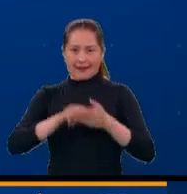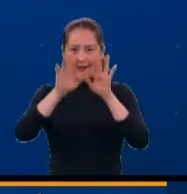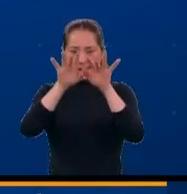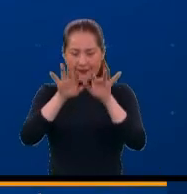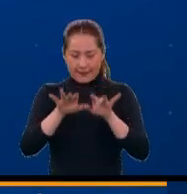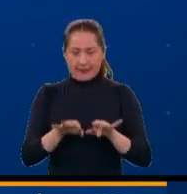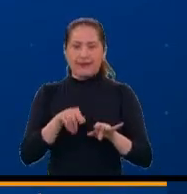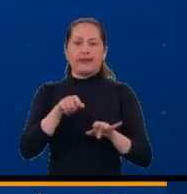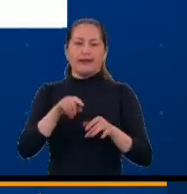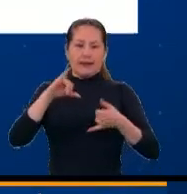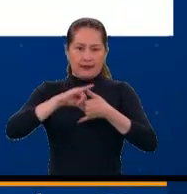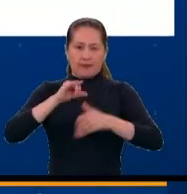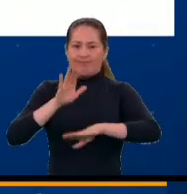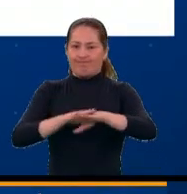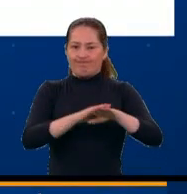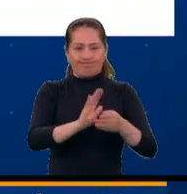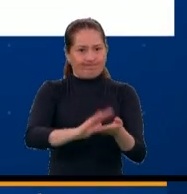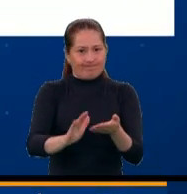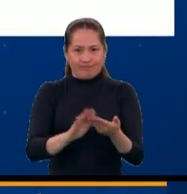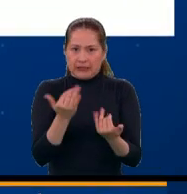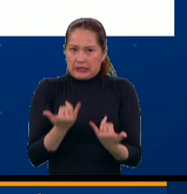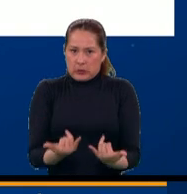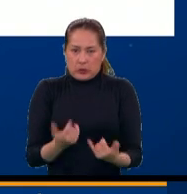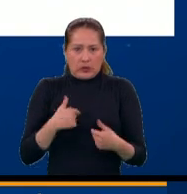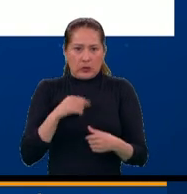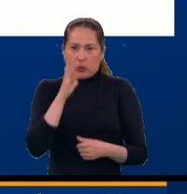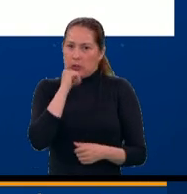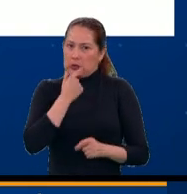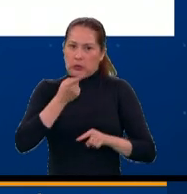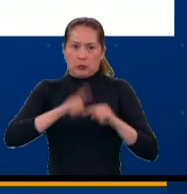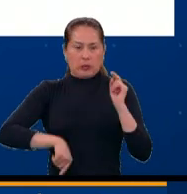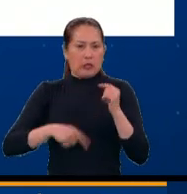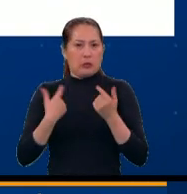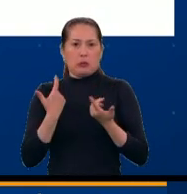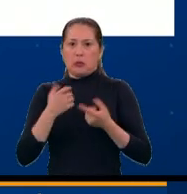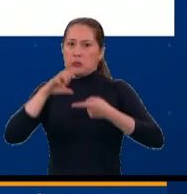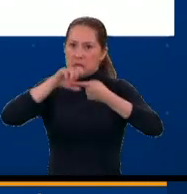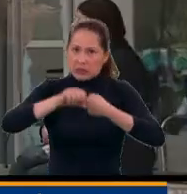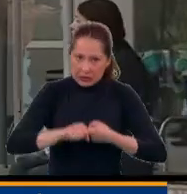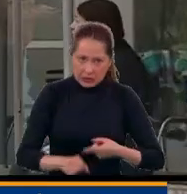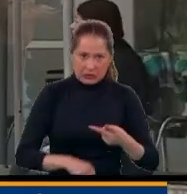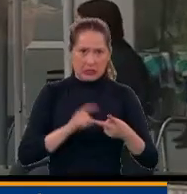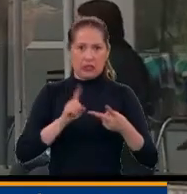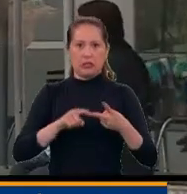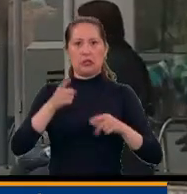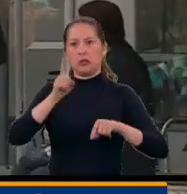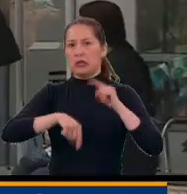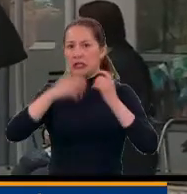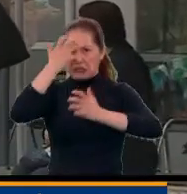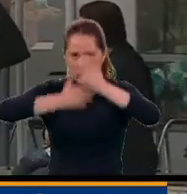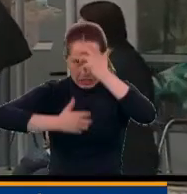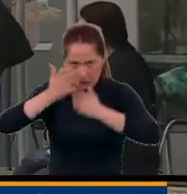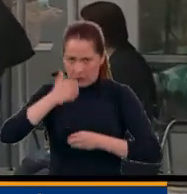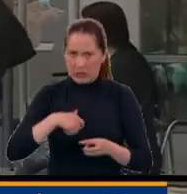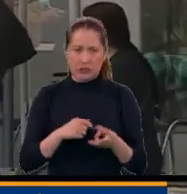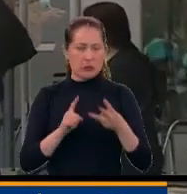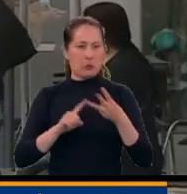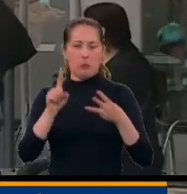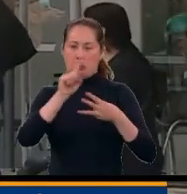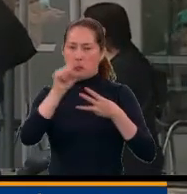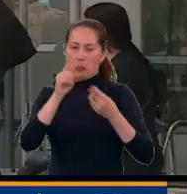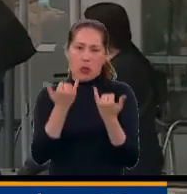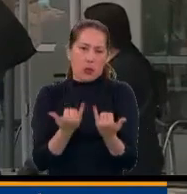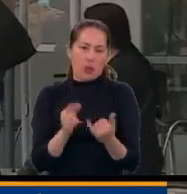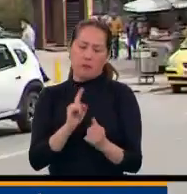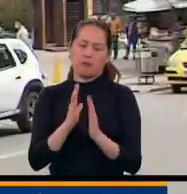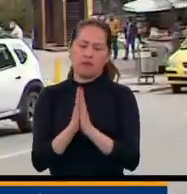tomas de muestra de laboratorio clínico ni activar servicios de imágenes de alta complejidad. Mientras la entidad pide paciencia a los